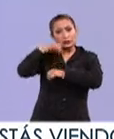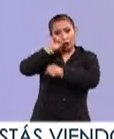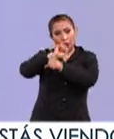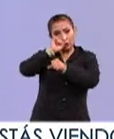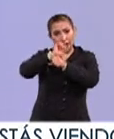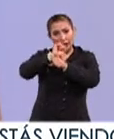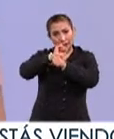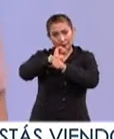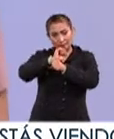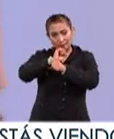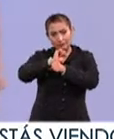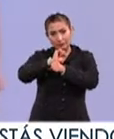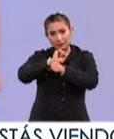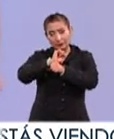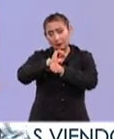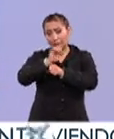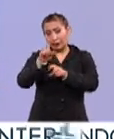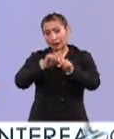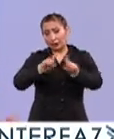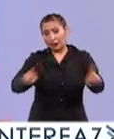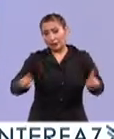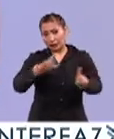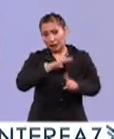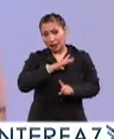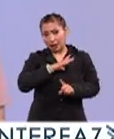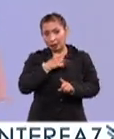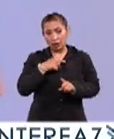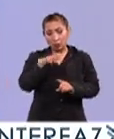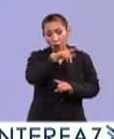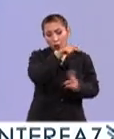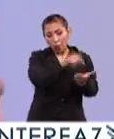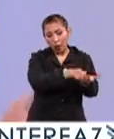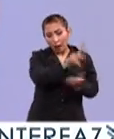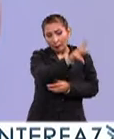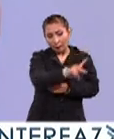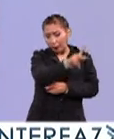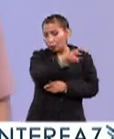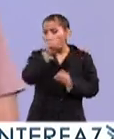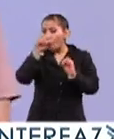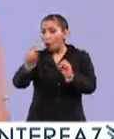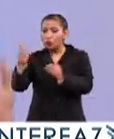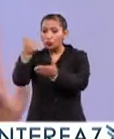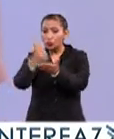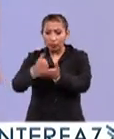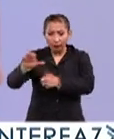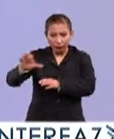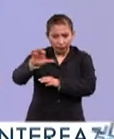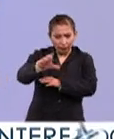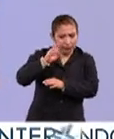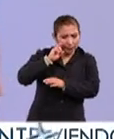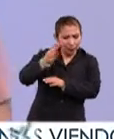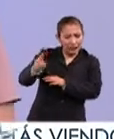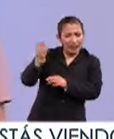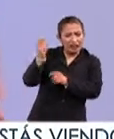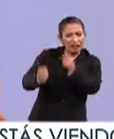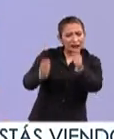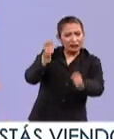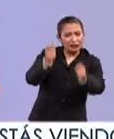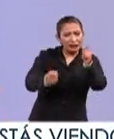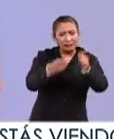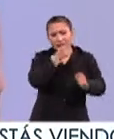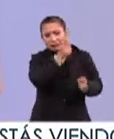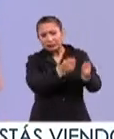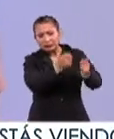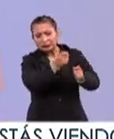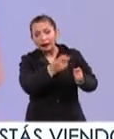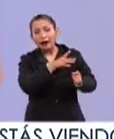secundaria. Las posibles diferencias existentes entre zonas rurales y urbanas y de sus factores explicativos, en todos los